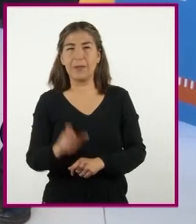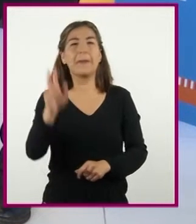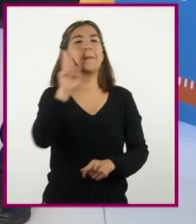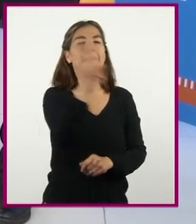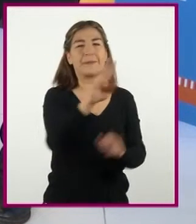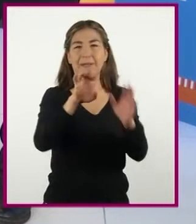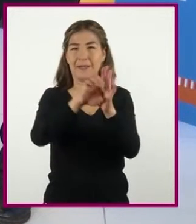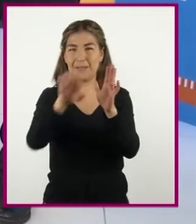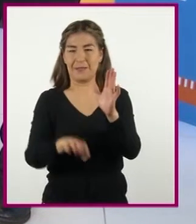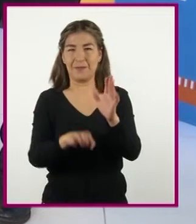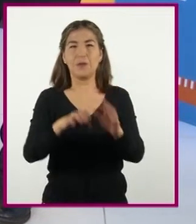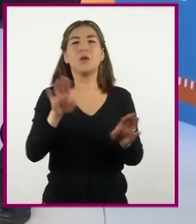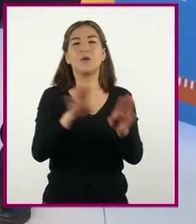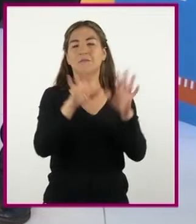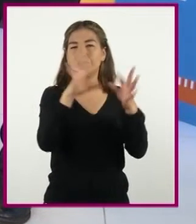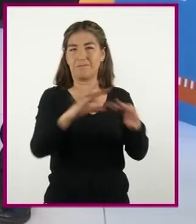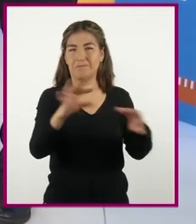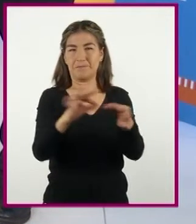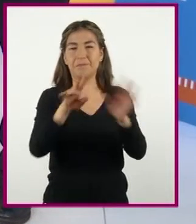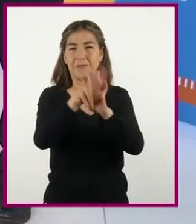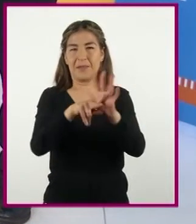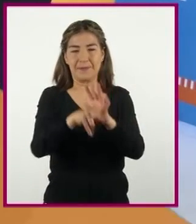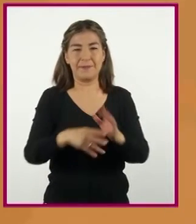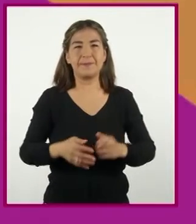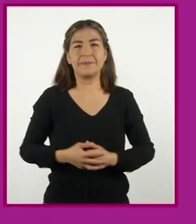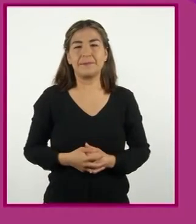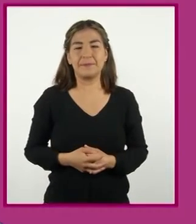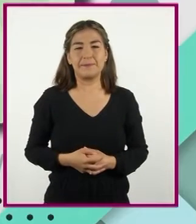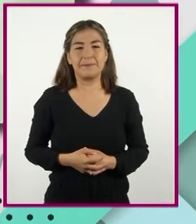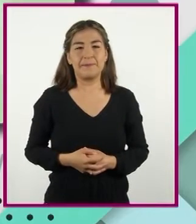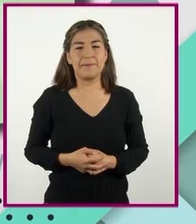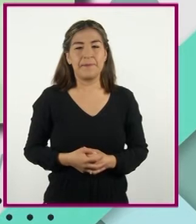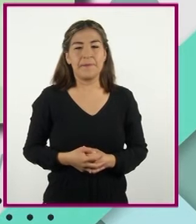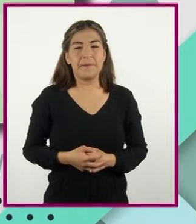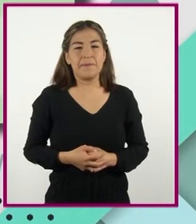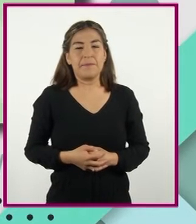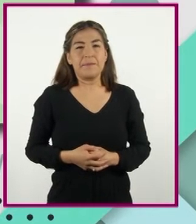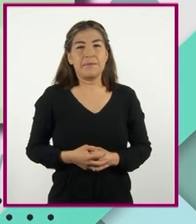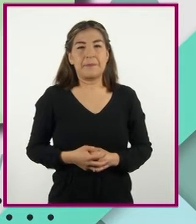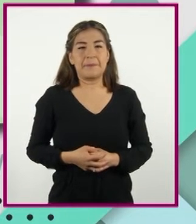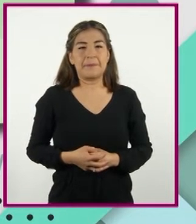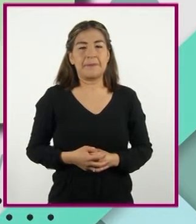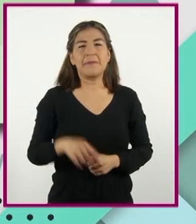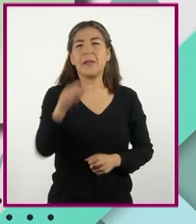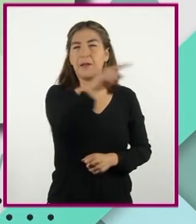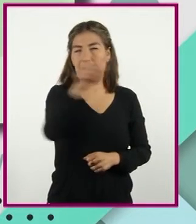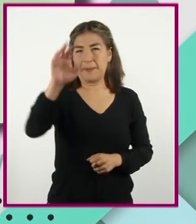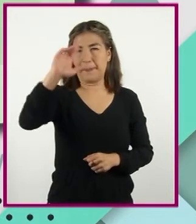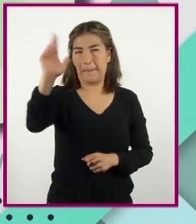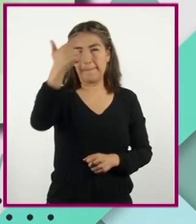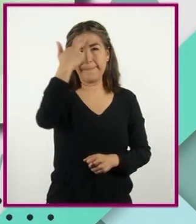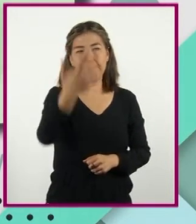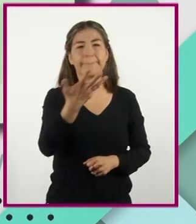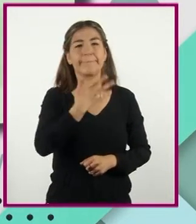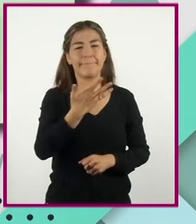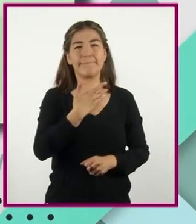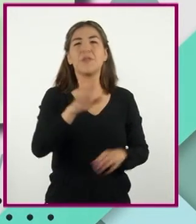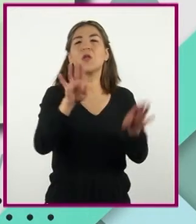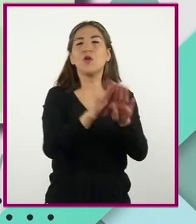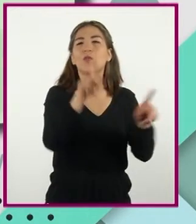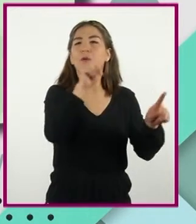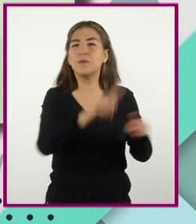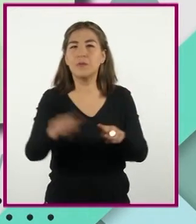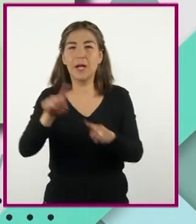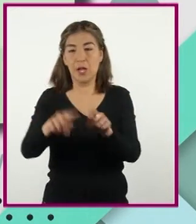Veamos un ejemplo en el siguiente audiovisual. ¿Recuerdan que hay distintas maneras de saber si